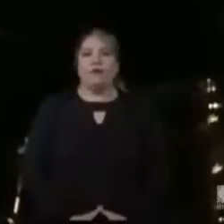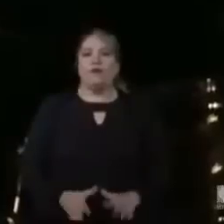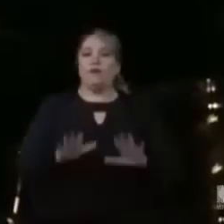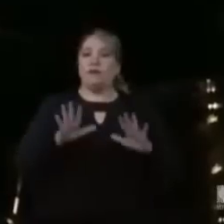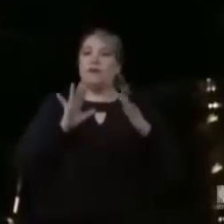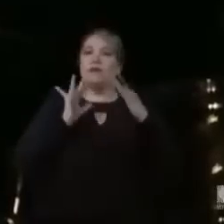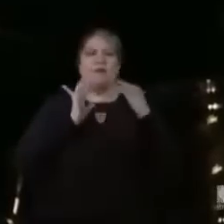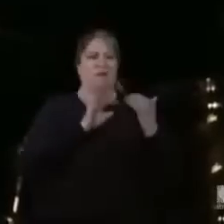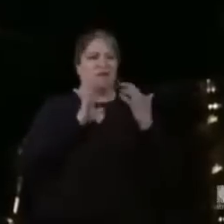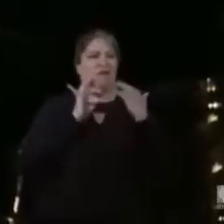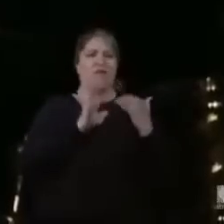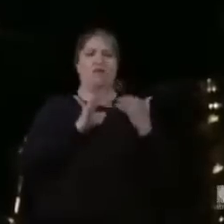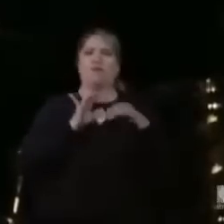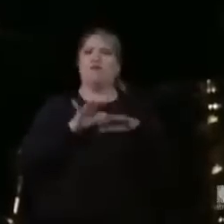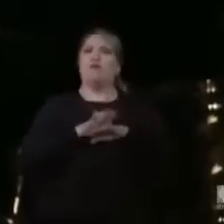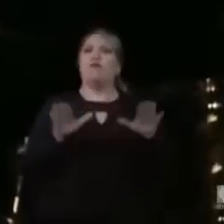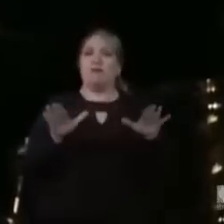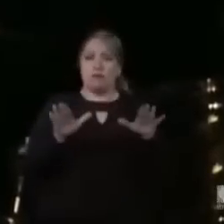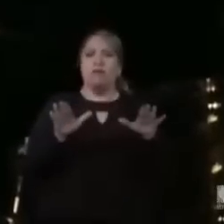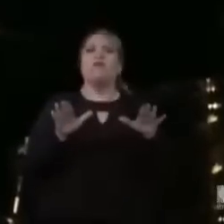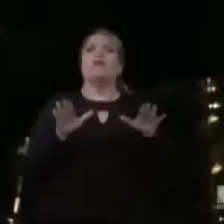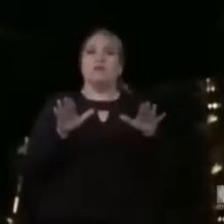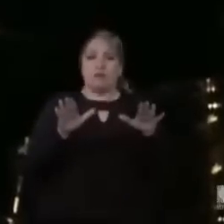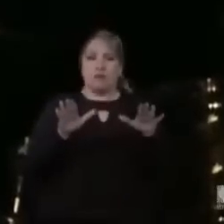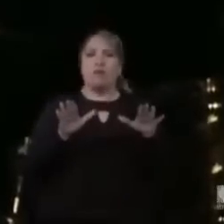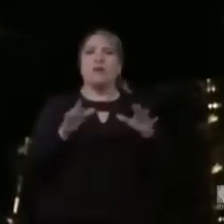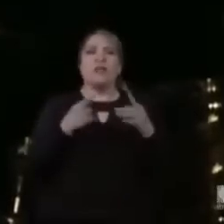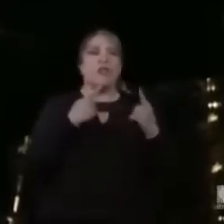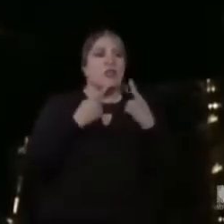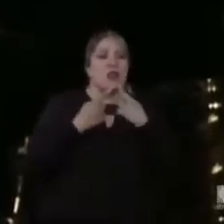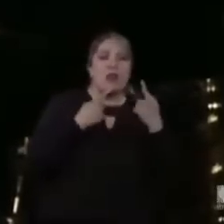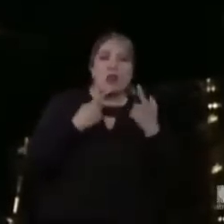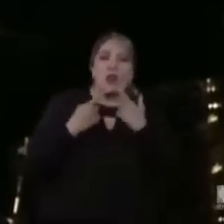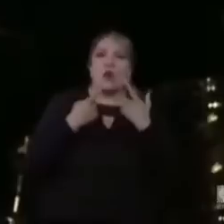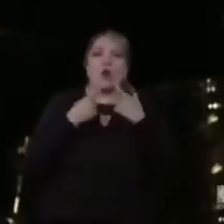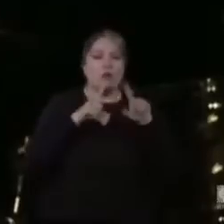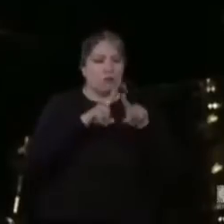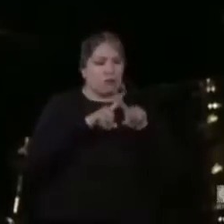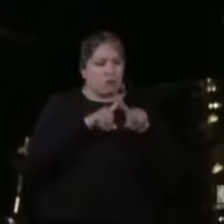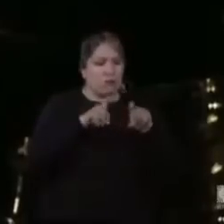Parar la guerra ya desde todos los lados y ponerse en la ruta del diálogo desde